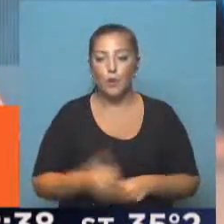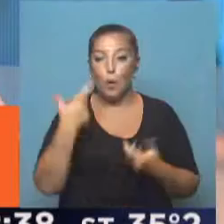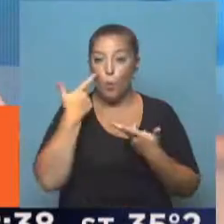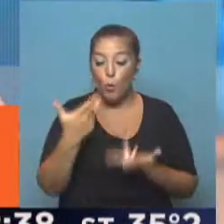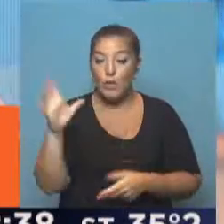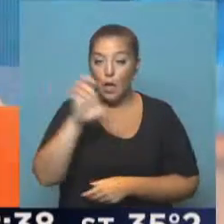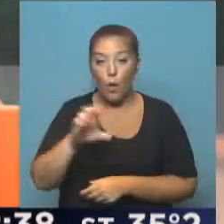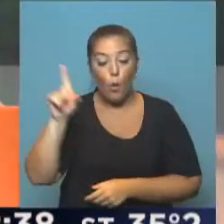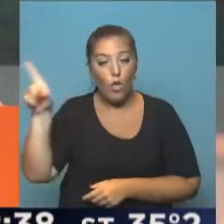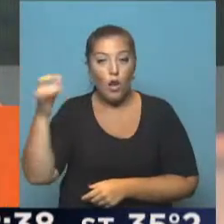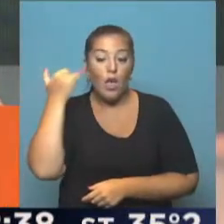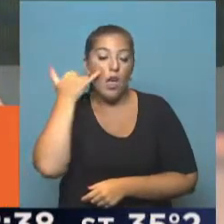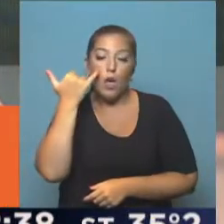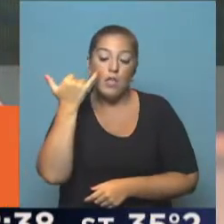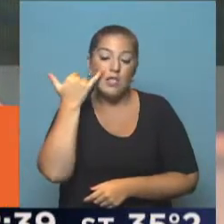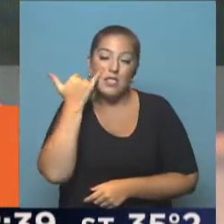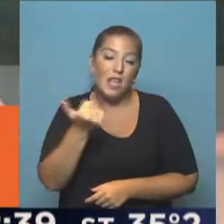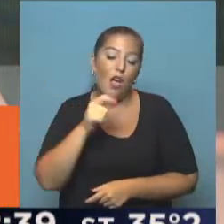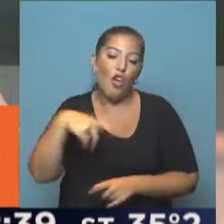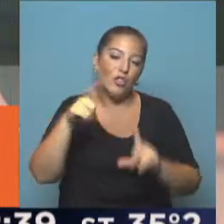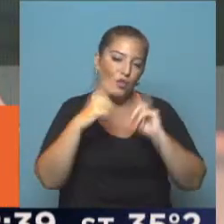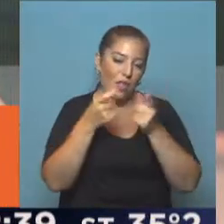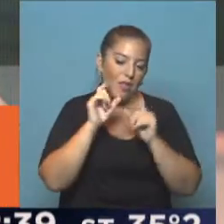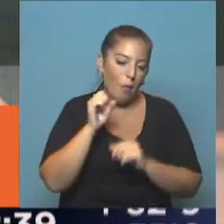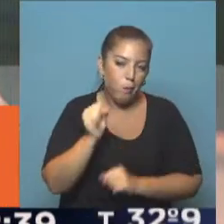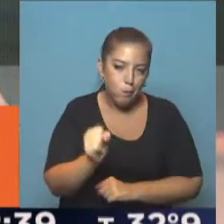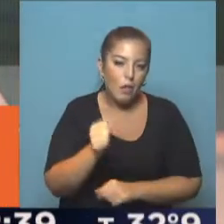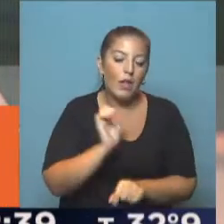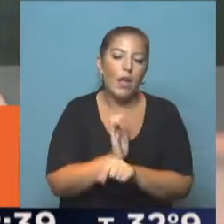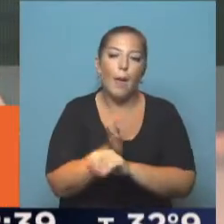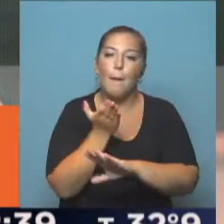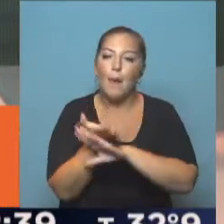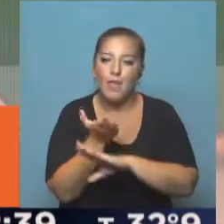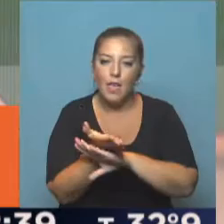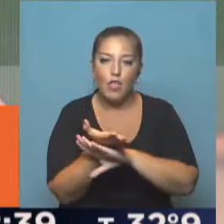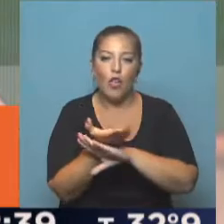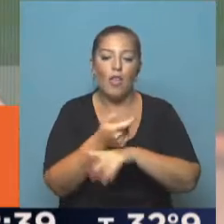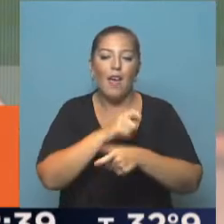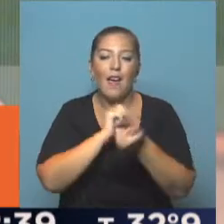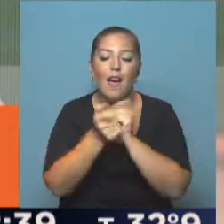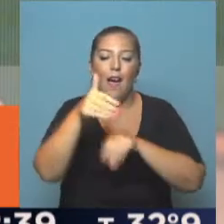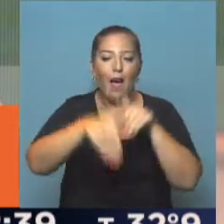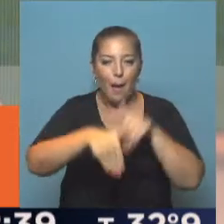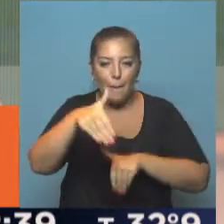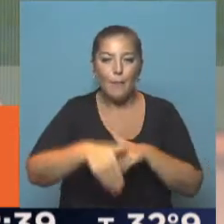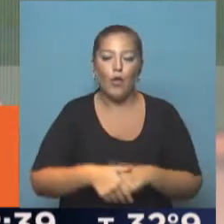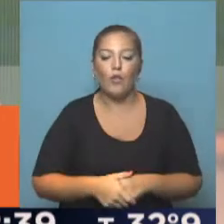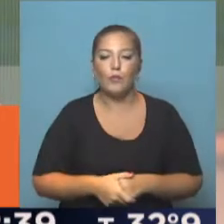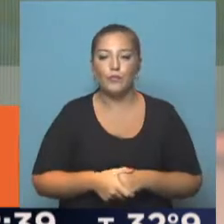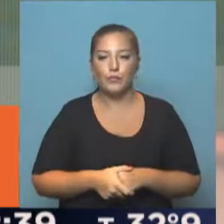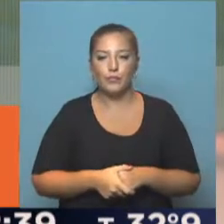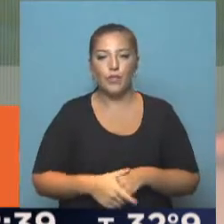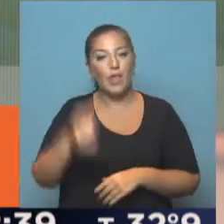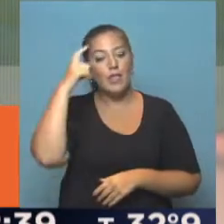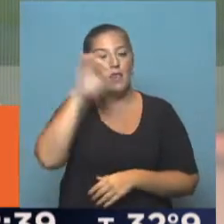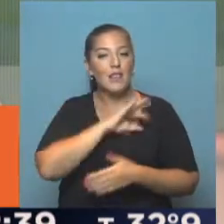caso ecuatoriano, como ya ha sucedido con otras sociedades, que hay una exigencia de alternancia electoral luego de